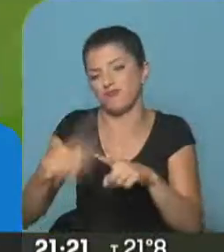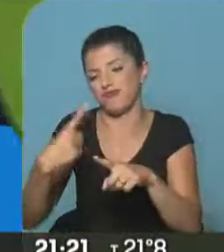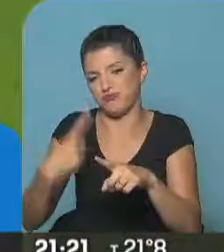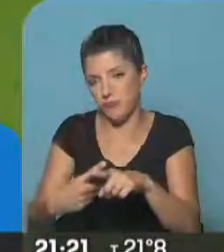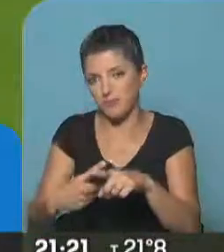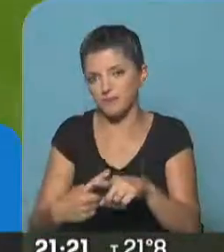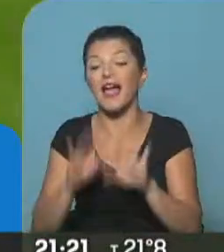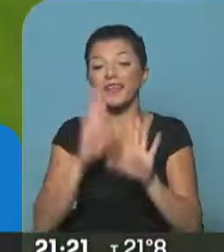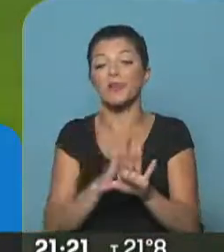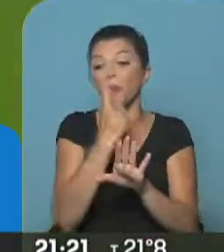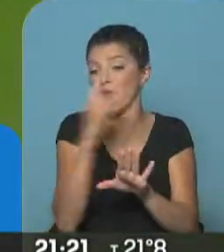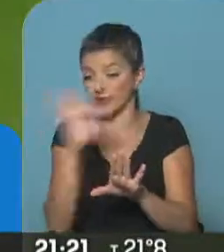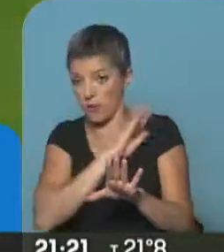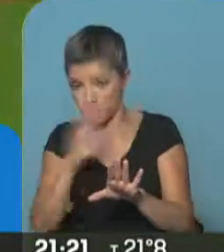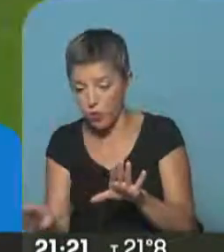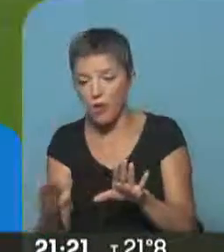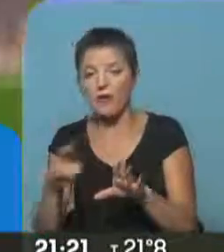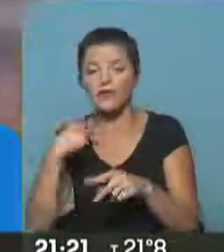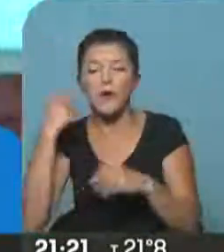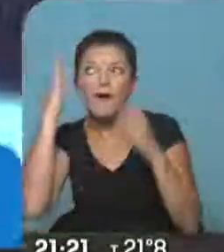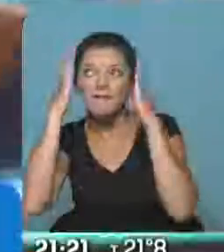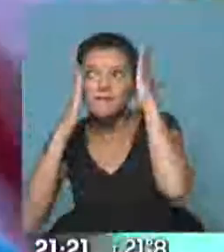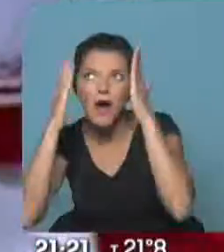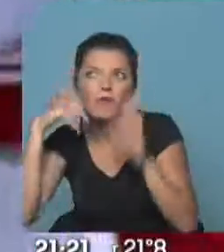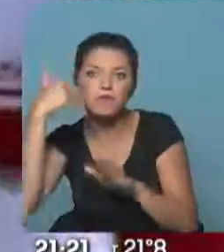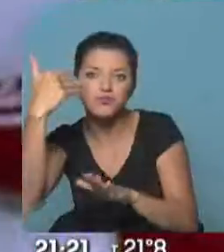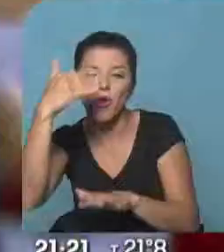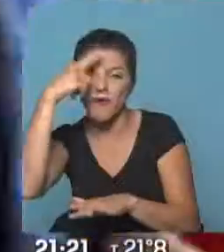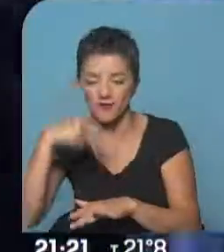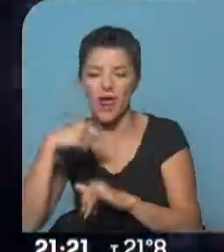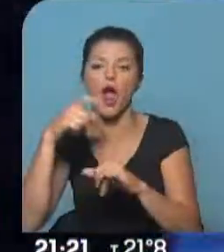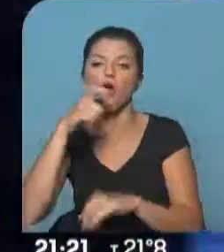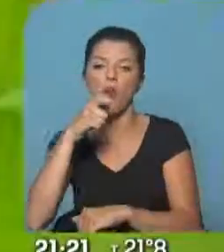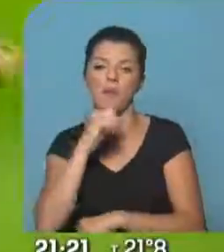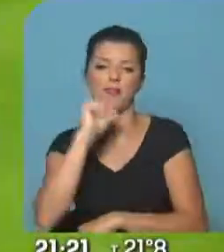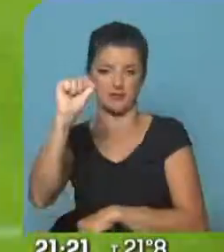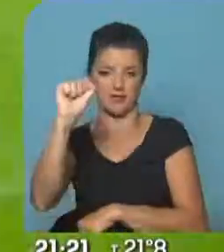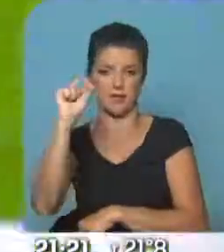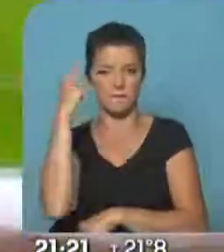1-0 y sueña con la final de la Copa Libertadores con los goles de Nacho Escoco.